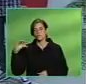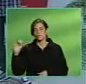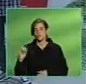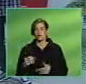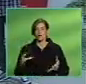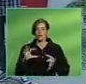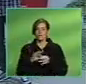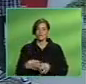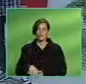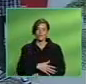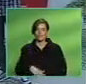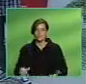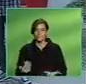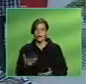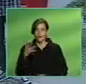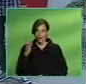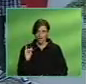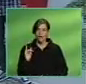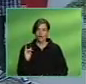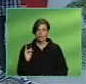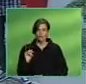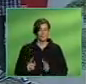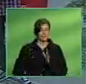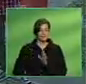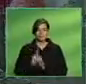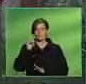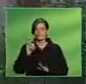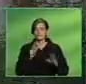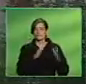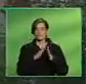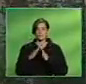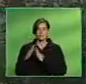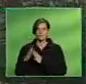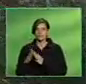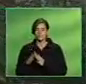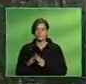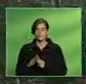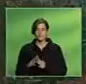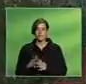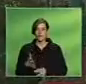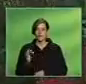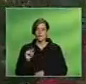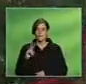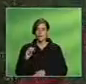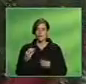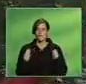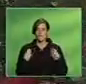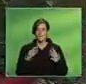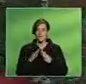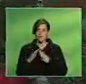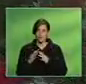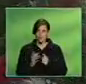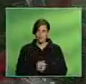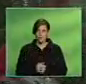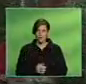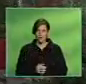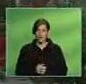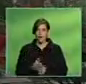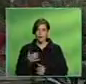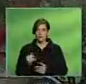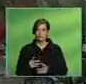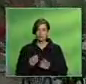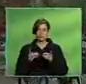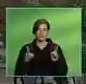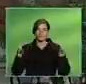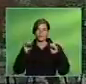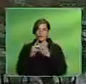donde tenemos un desarrollo habitacional, consiste de 20 viviendas que vienen a dignificar un